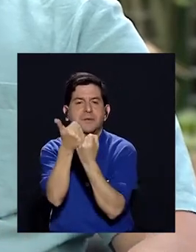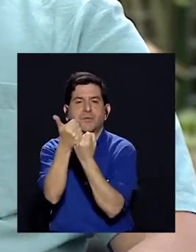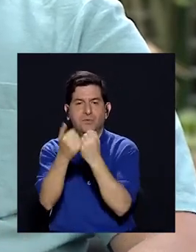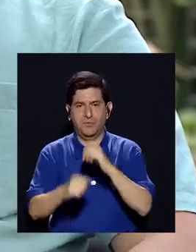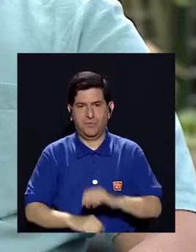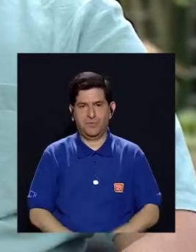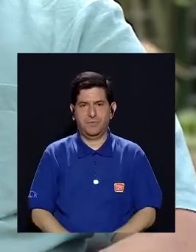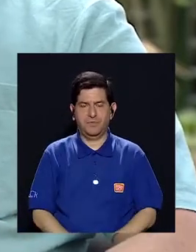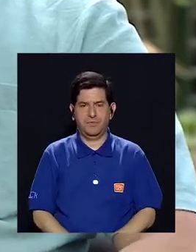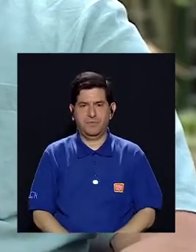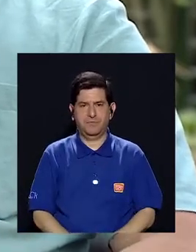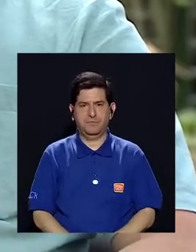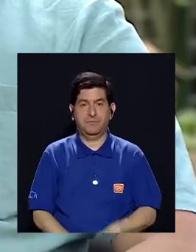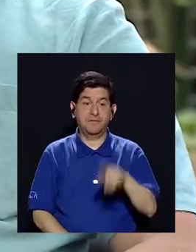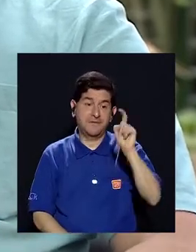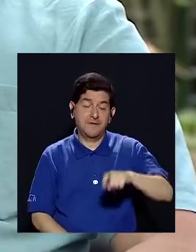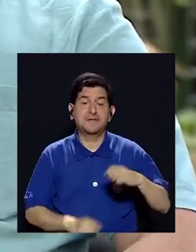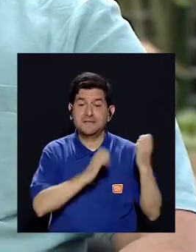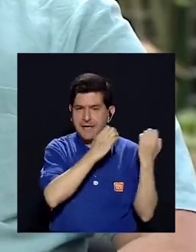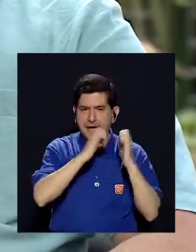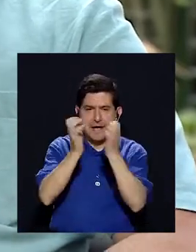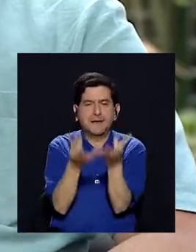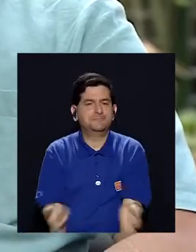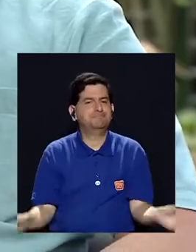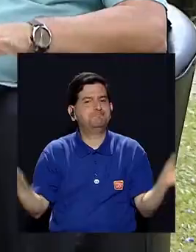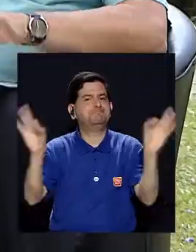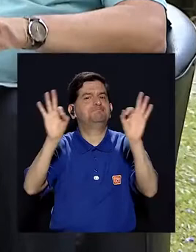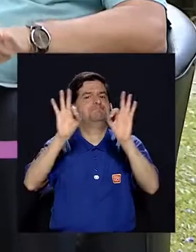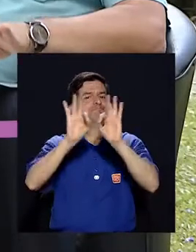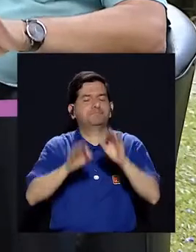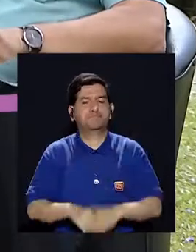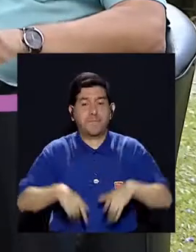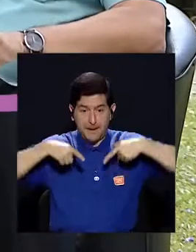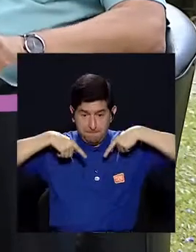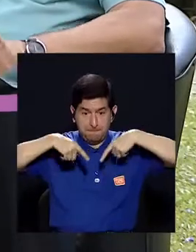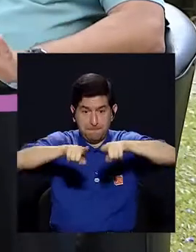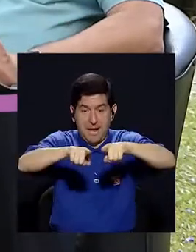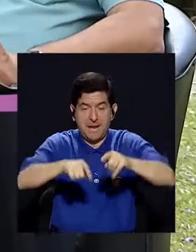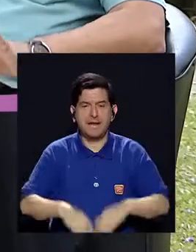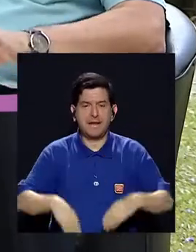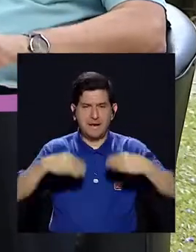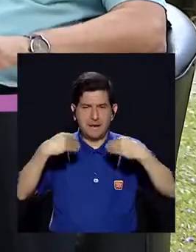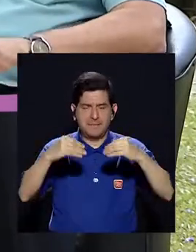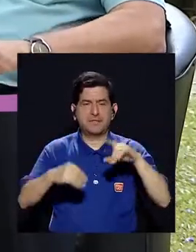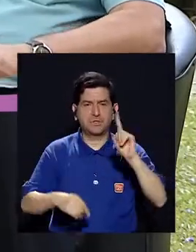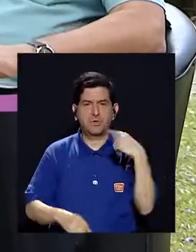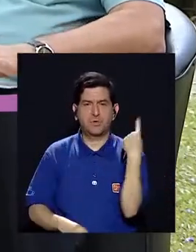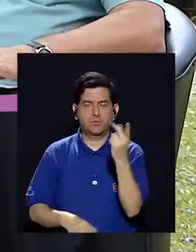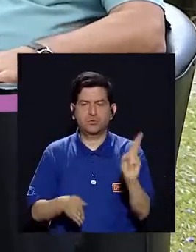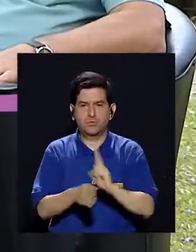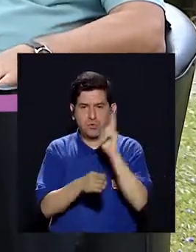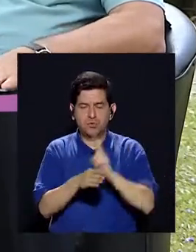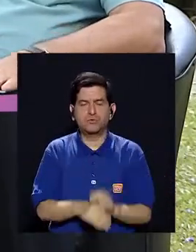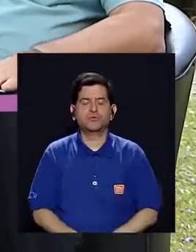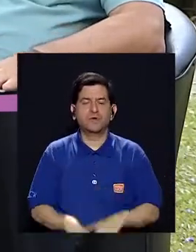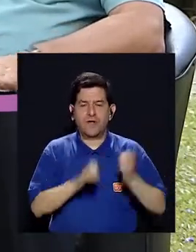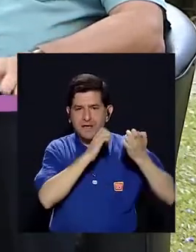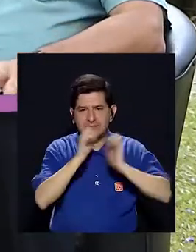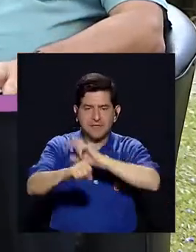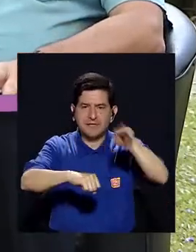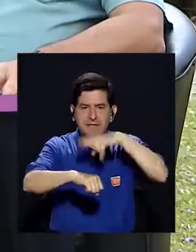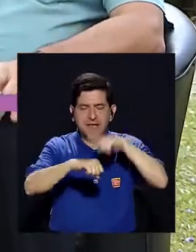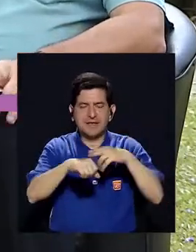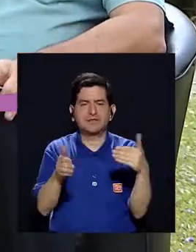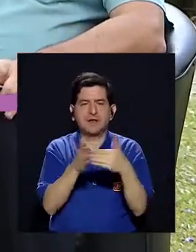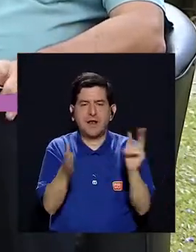apoyo. Y para eso también hay otra estrategia muy importante que va paralela a esta de plásticos de un solo uso, que es la Estrategia Nacional de Reciclaje.